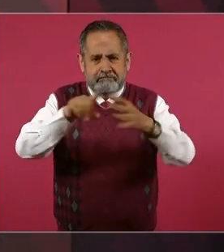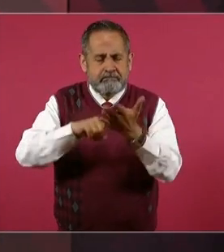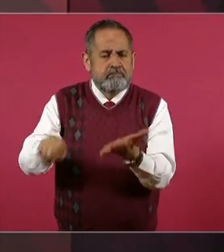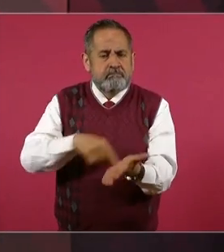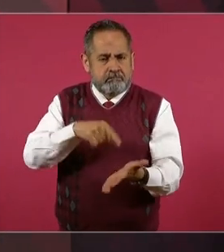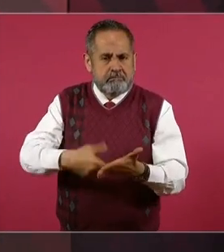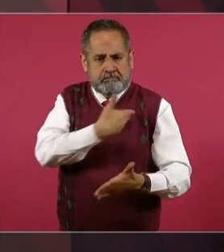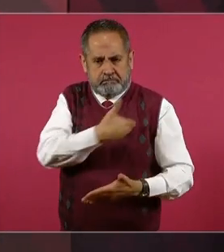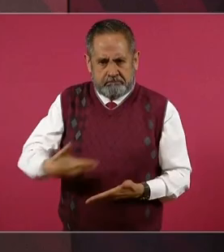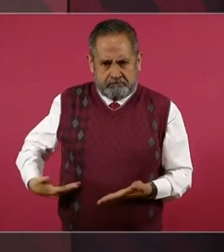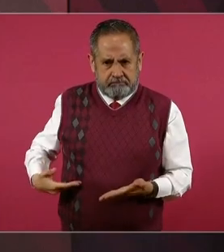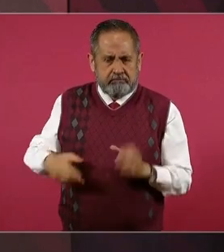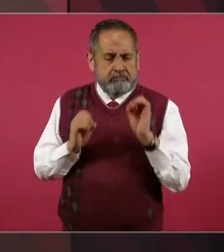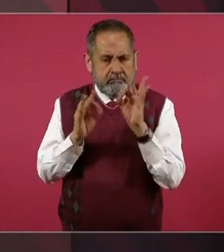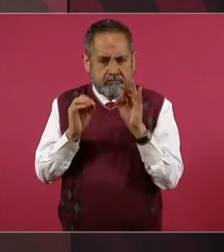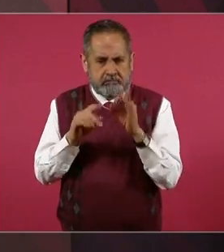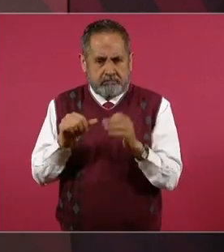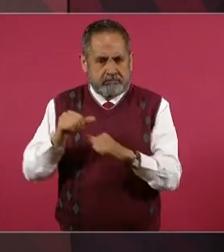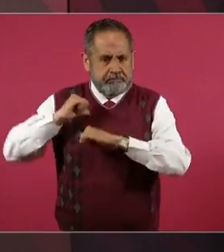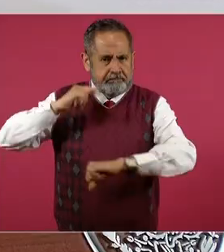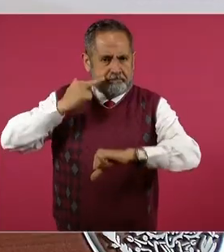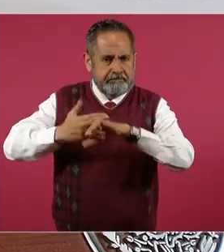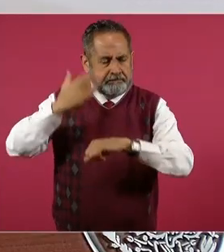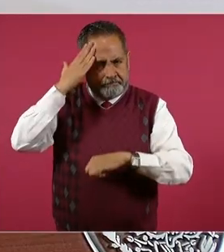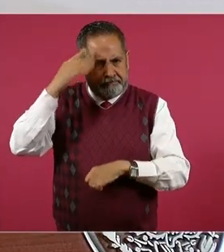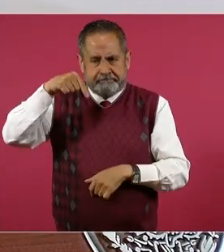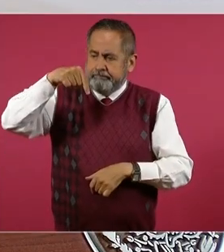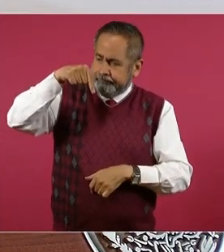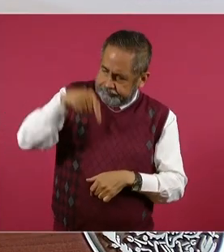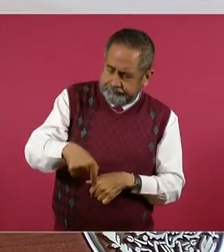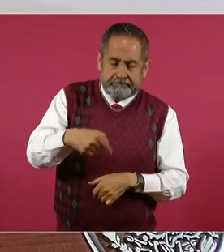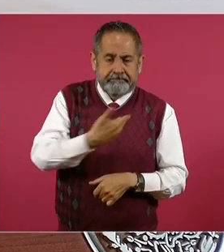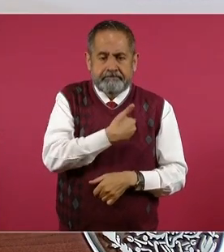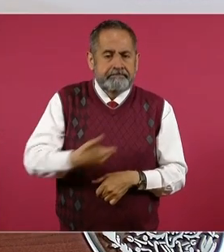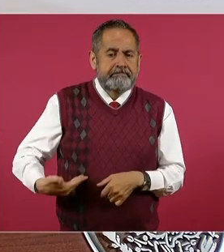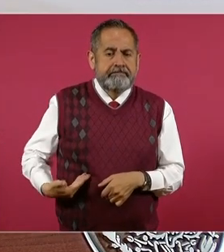Ejecutivo, donde está el presidente,